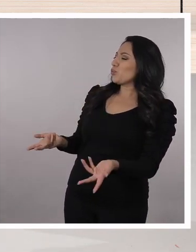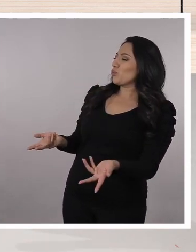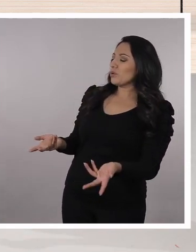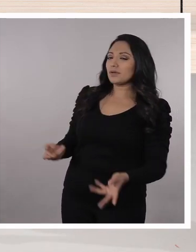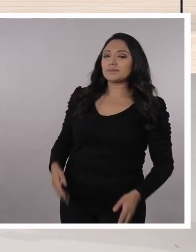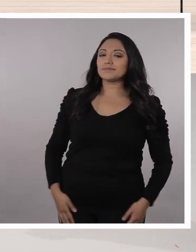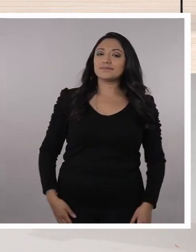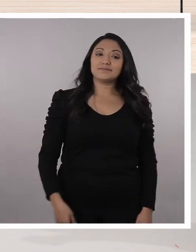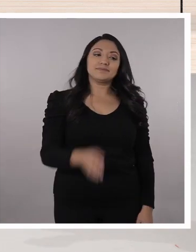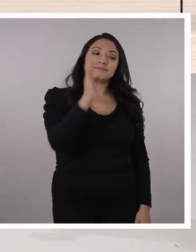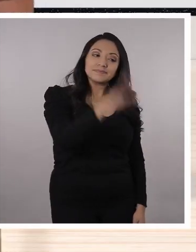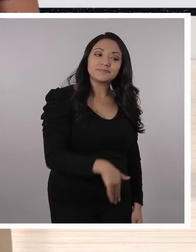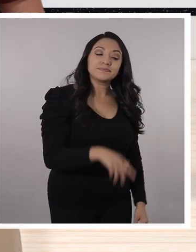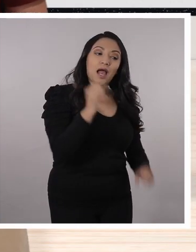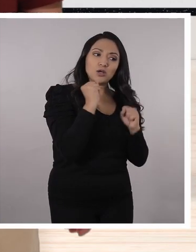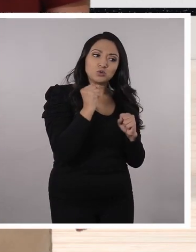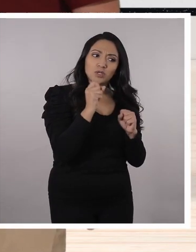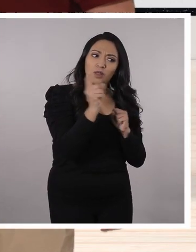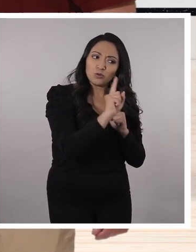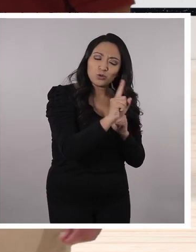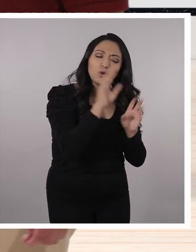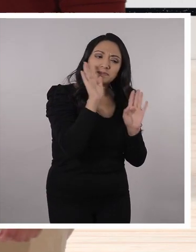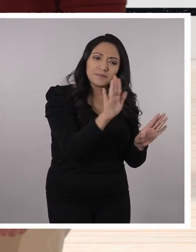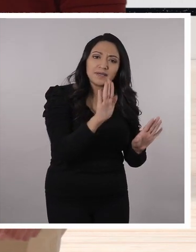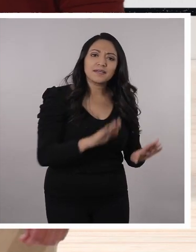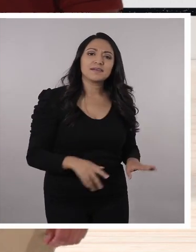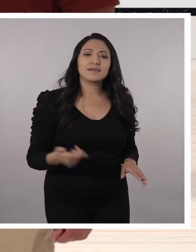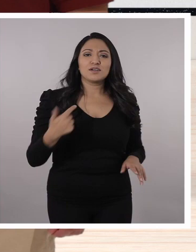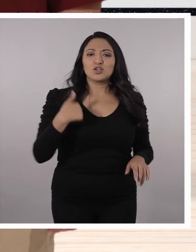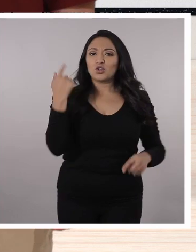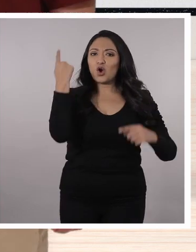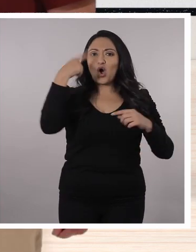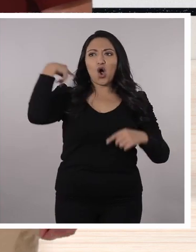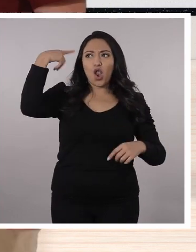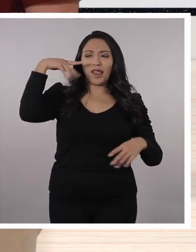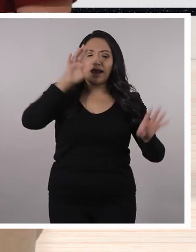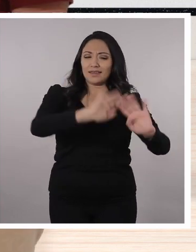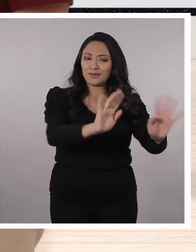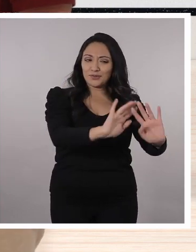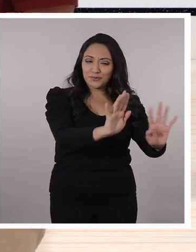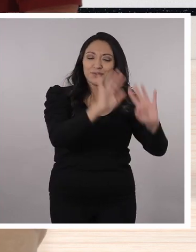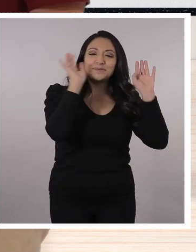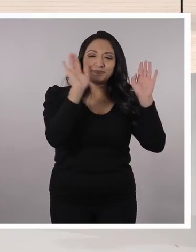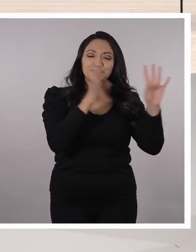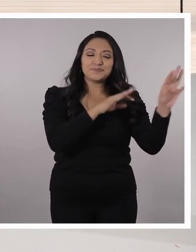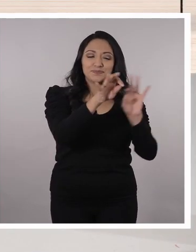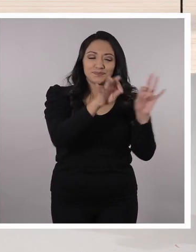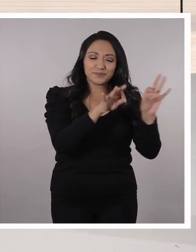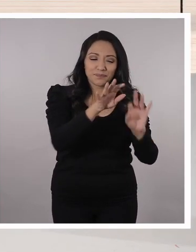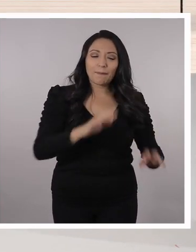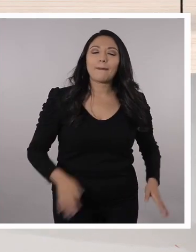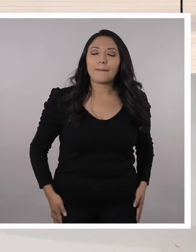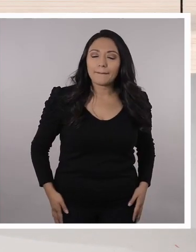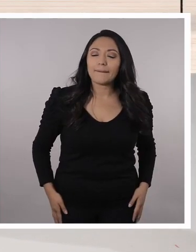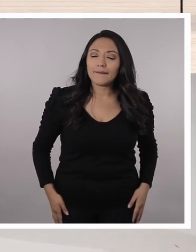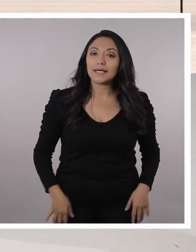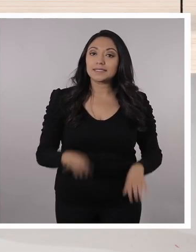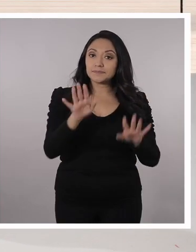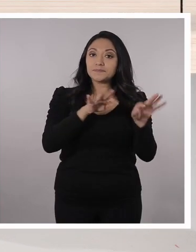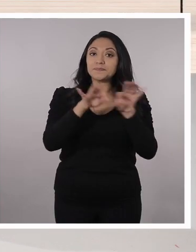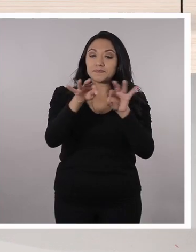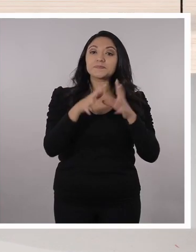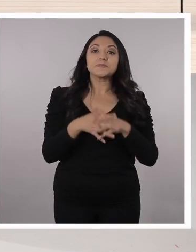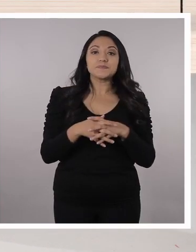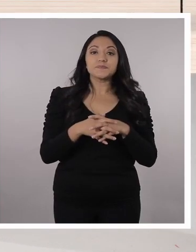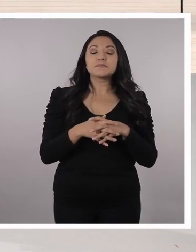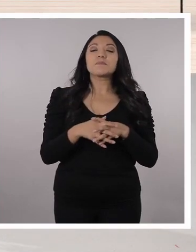pasa? Profe, no se Hola, asuste, chicos. que no tengo ningún desorden en mi cabeza. Cuéntame, ¿qué está pasando? Claro, profe, lo